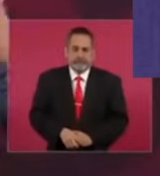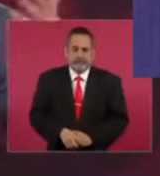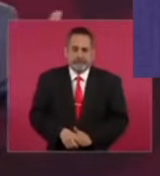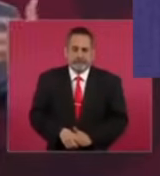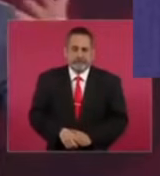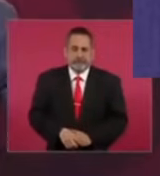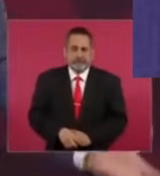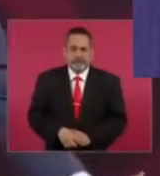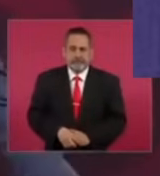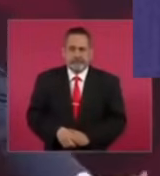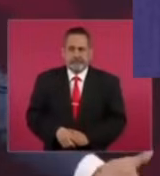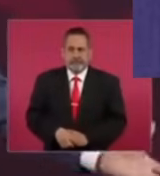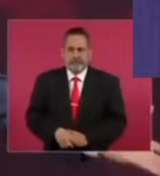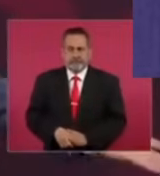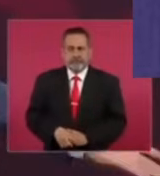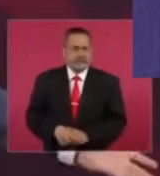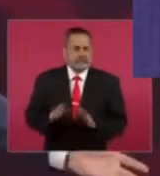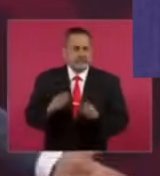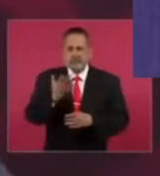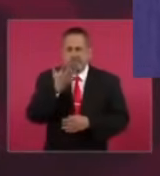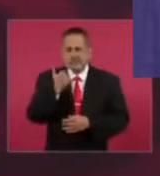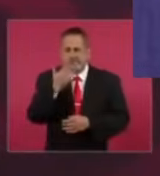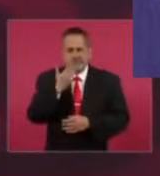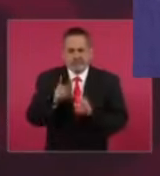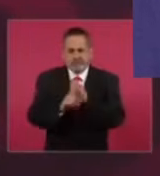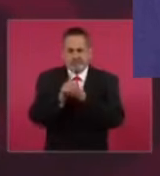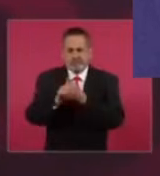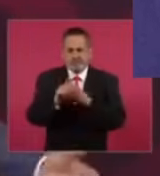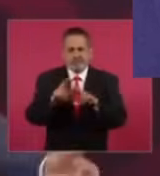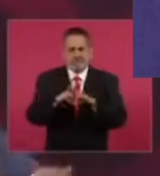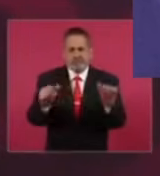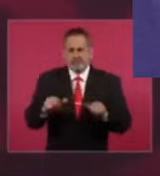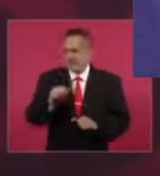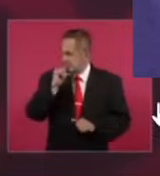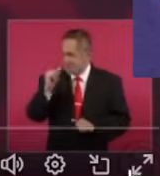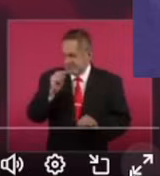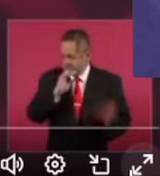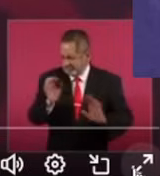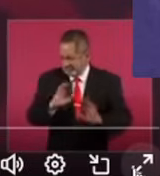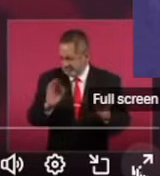Porque no tenemos problema de nada.